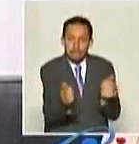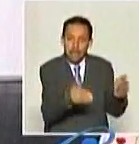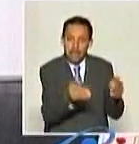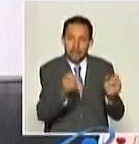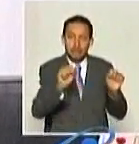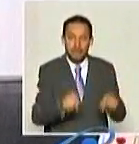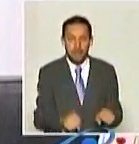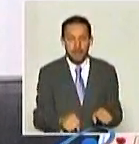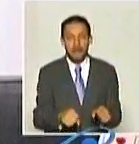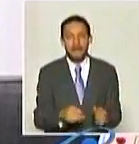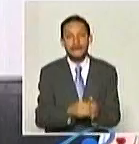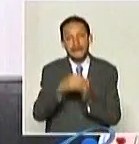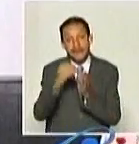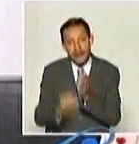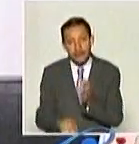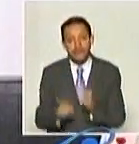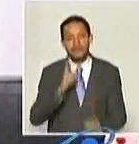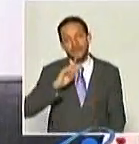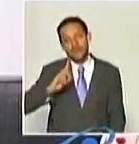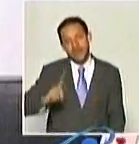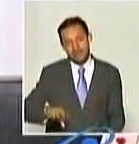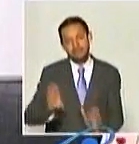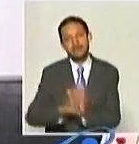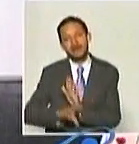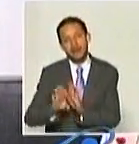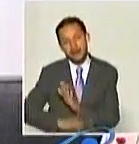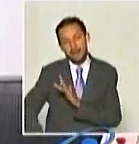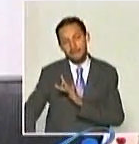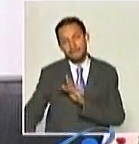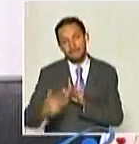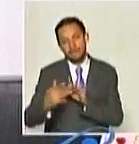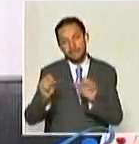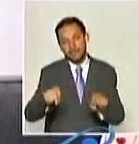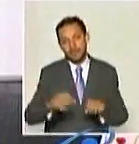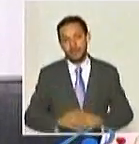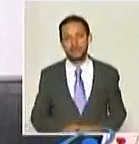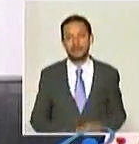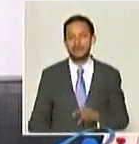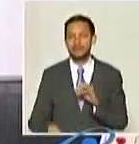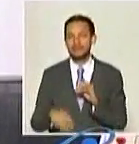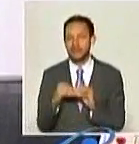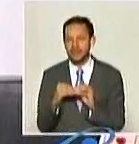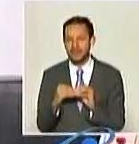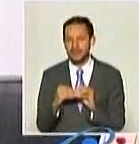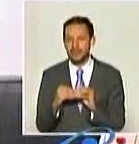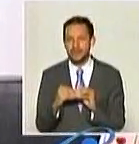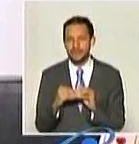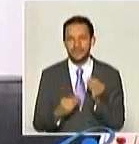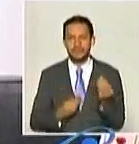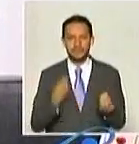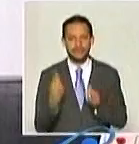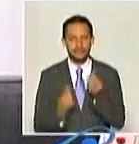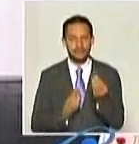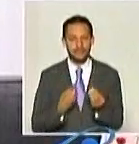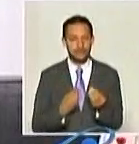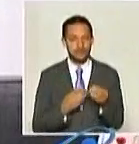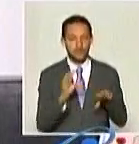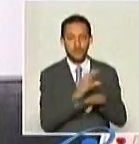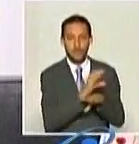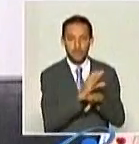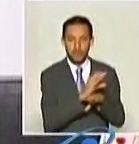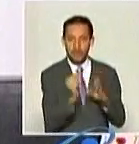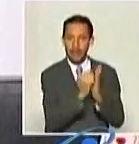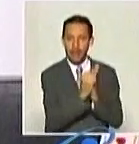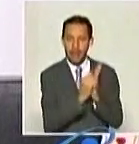tienen unos costos ya mucho más económicos que lo que se tenía anteriormente. Entonces, al tener ese tipo de instrumento,